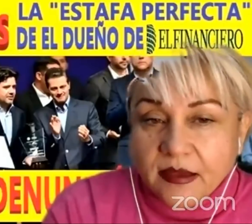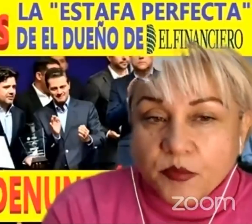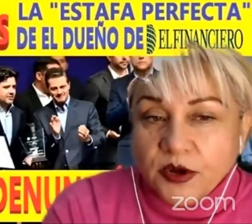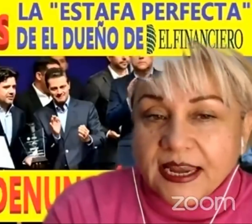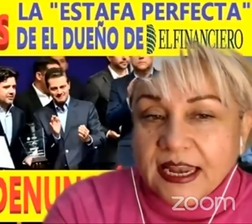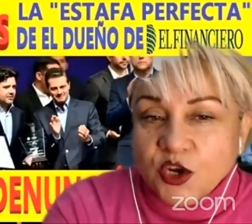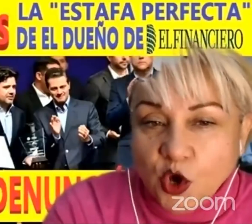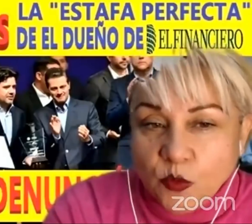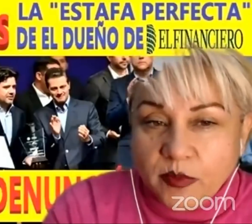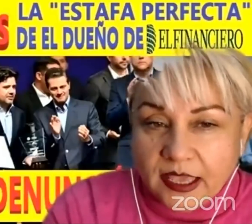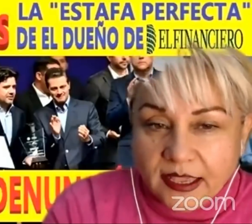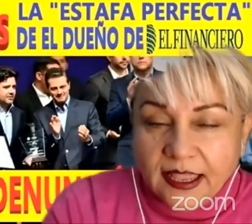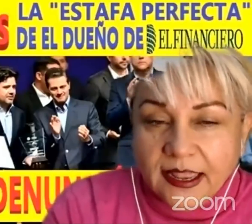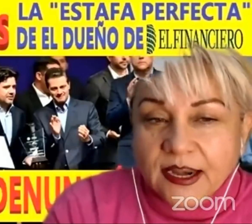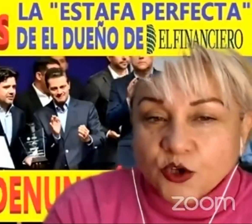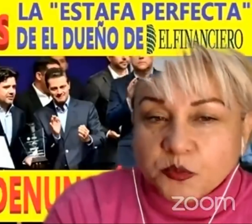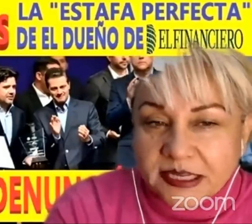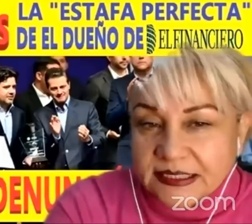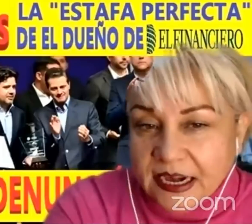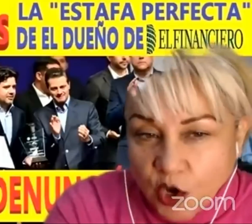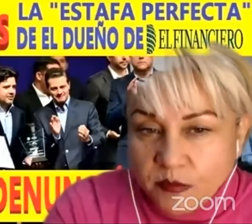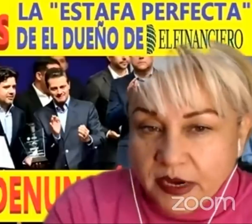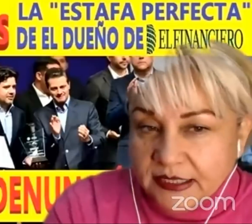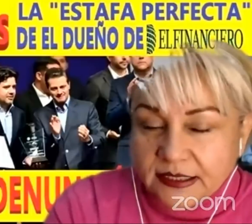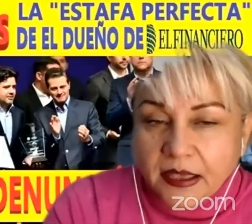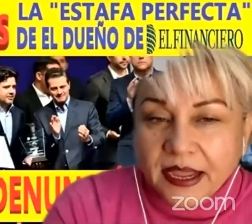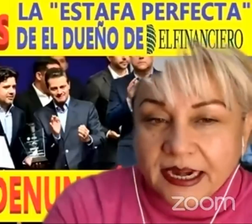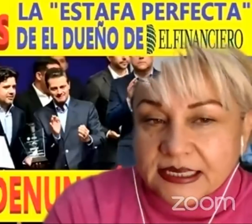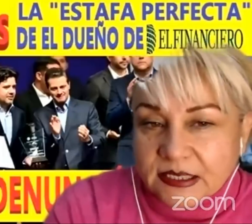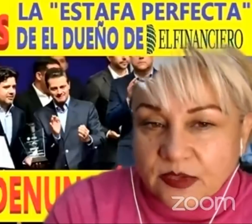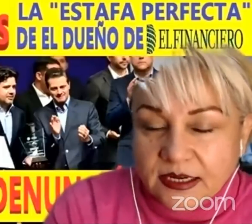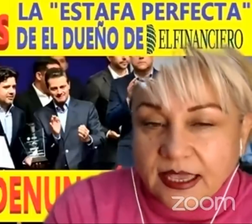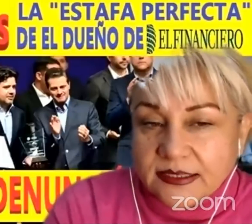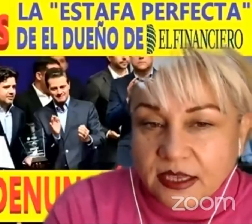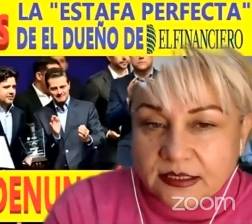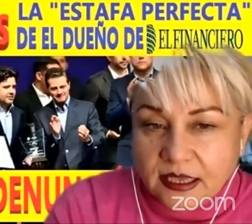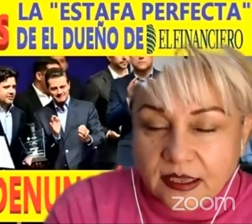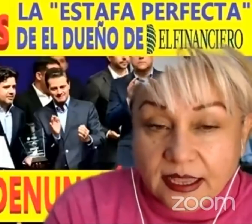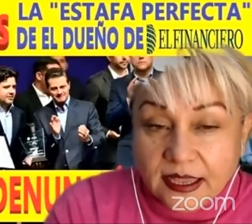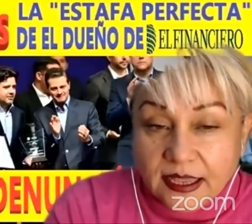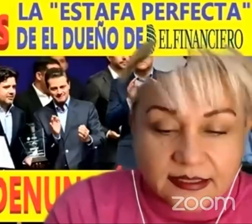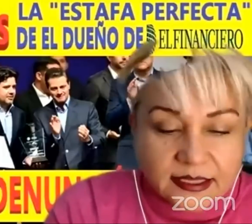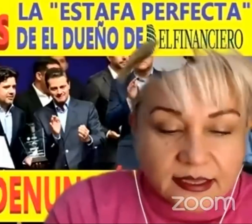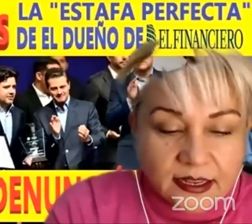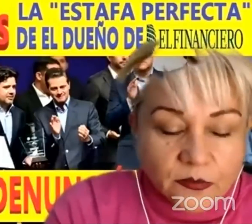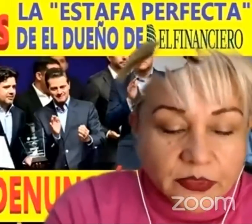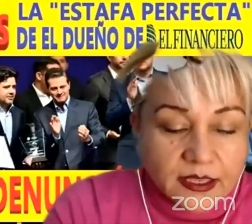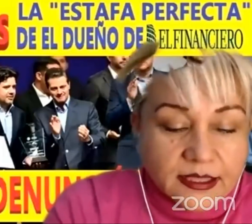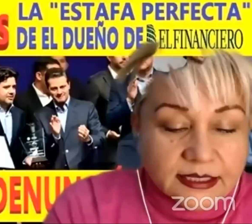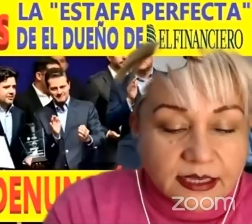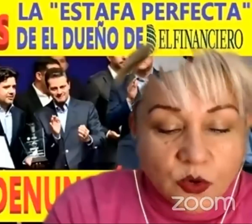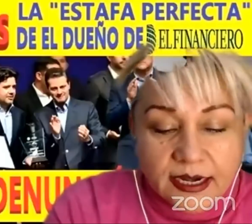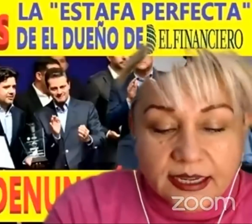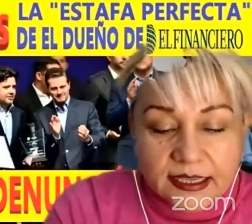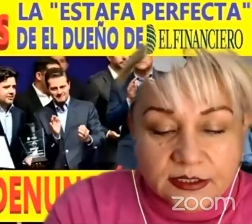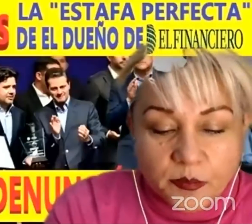simplemente ponían el nombre, eran los prestanombres para recibir esas cantidades de dinero.